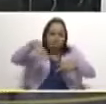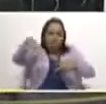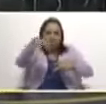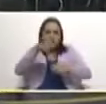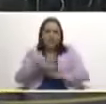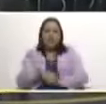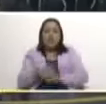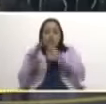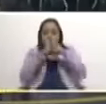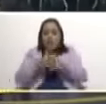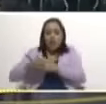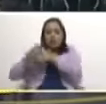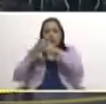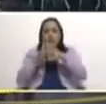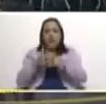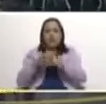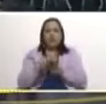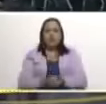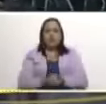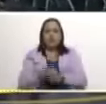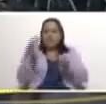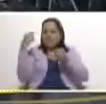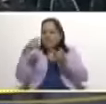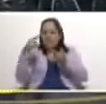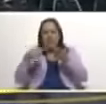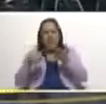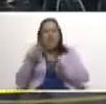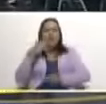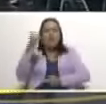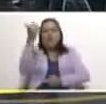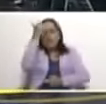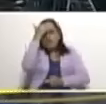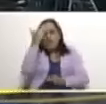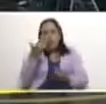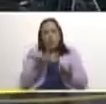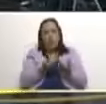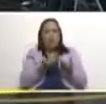Baltimore, Filadelfia, Boston, Nueva York.